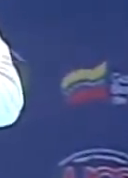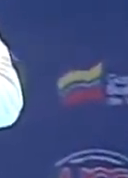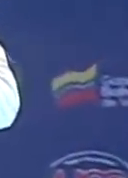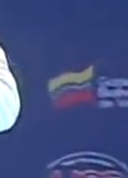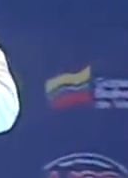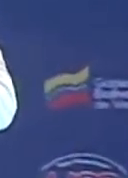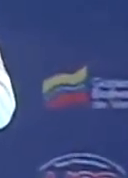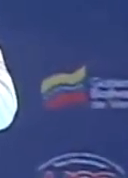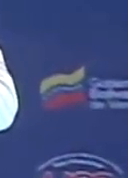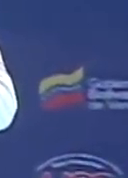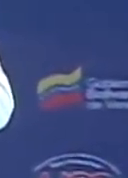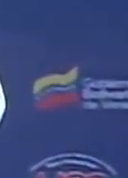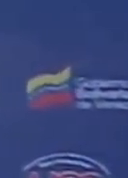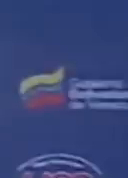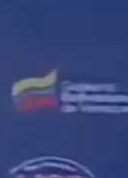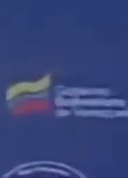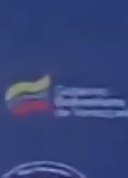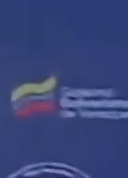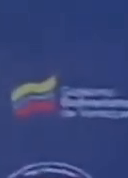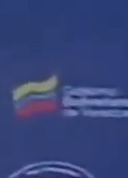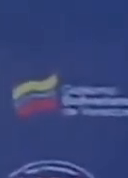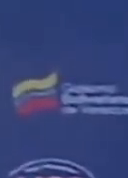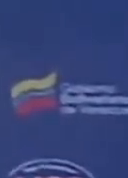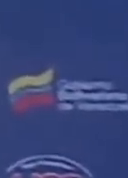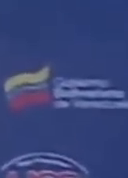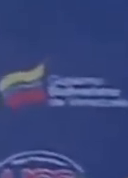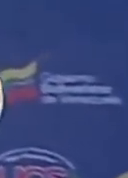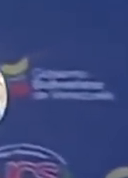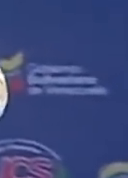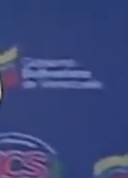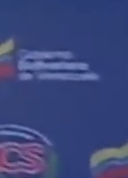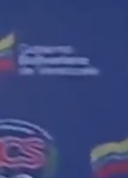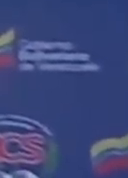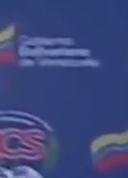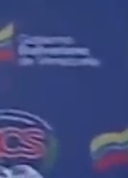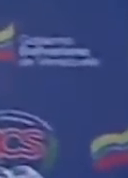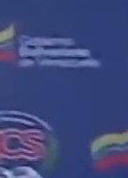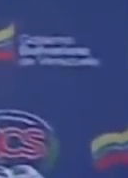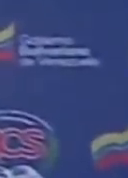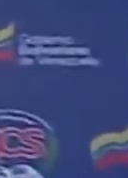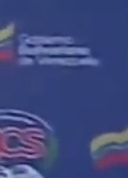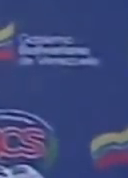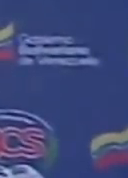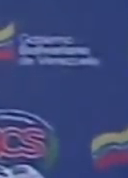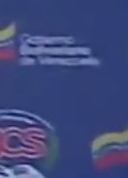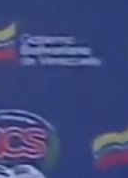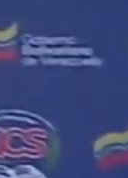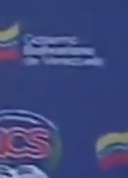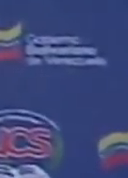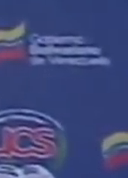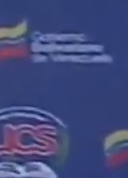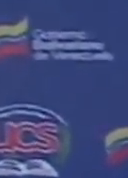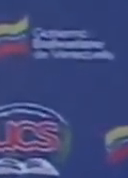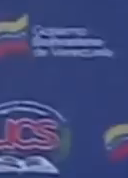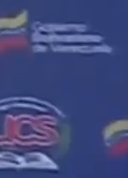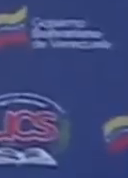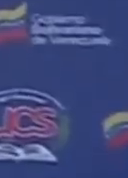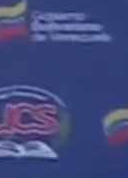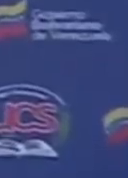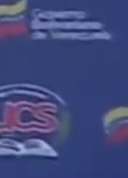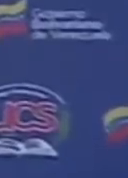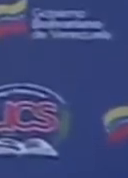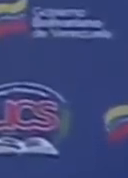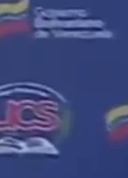...176 graduandos se unen al ejército de batas blancas en el territorio nacional. La gran meta es